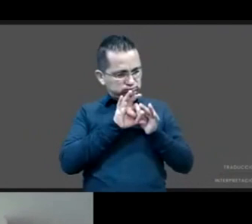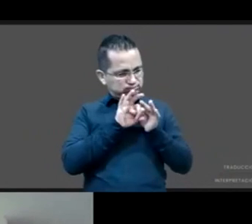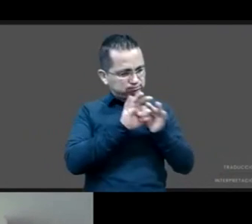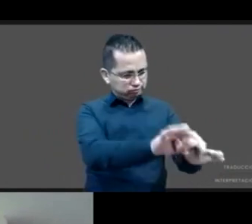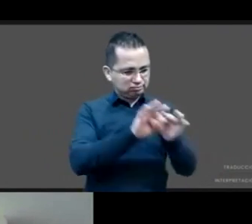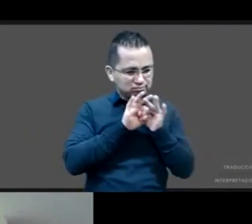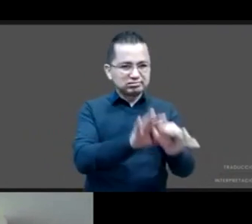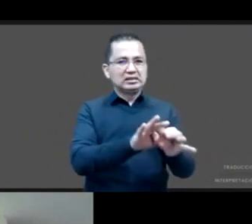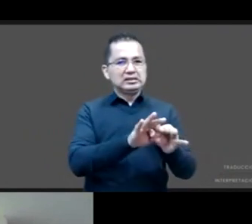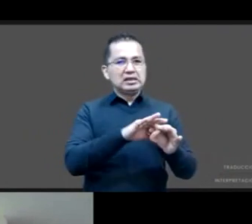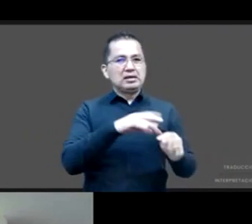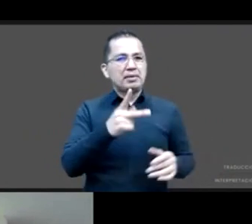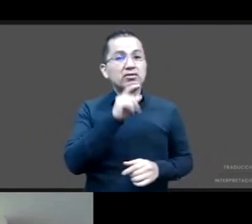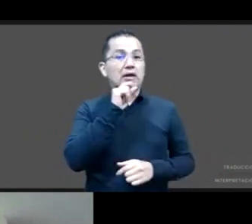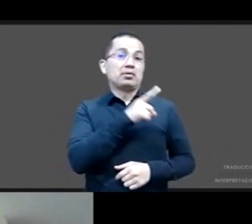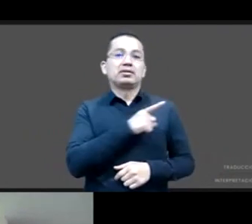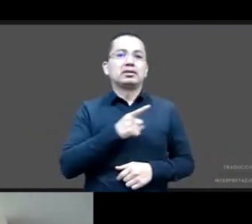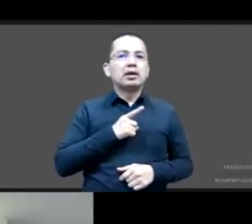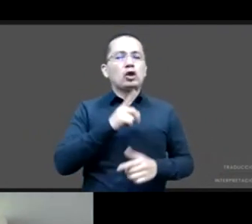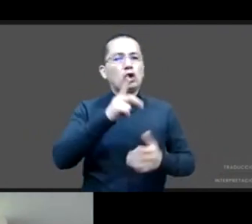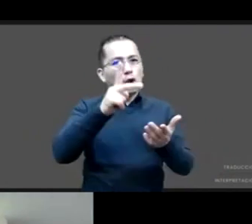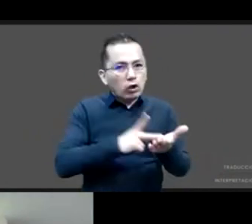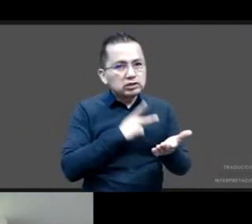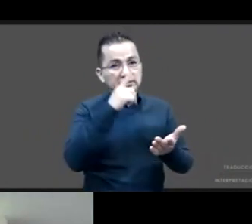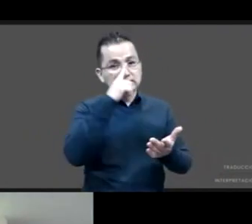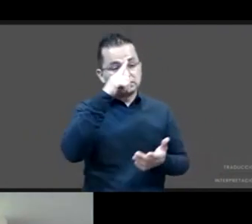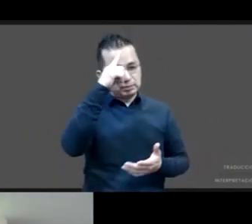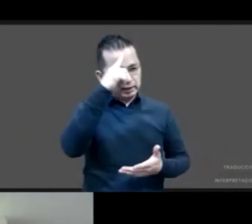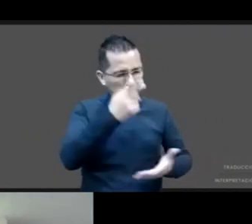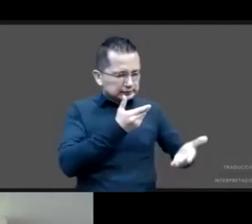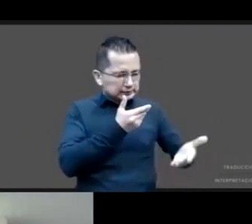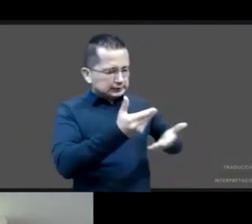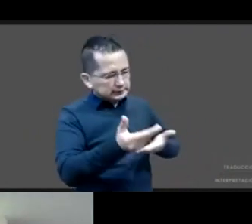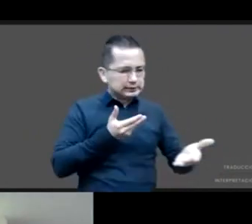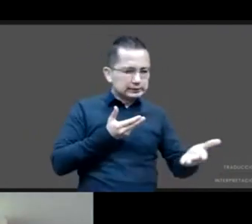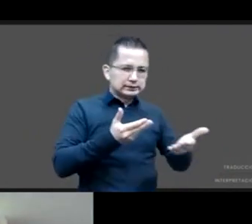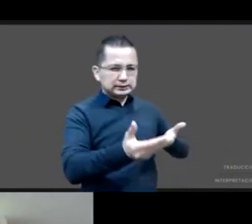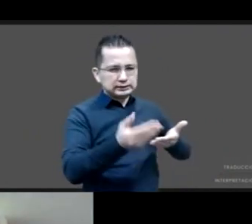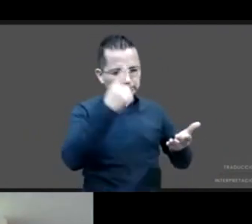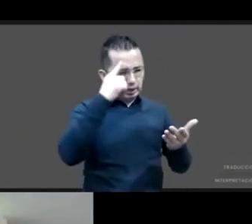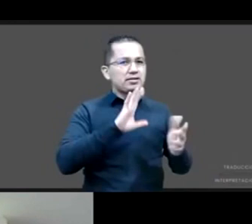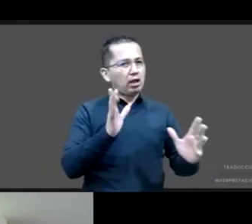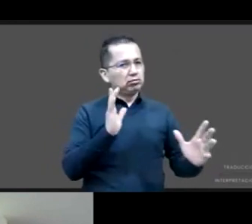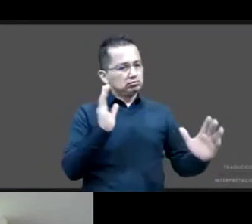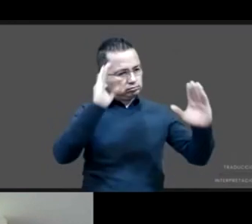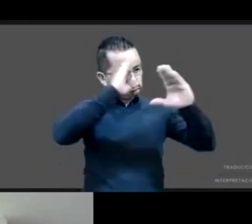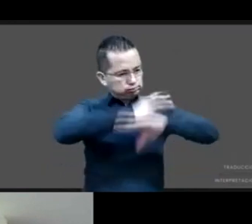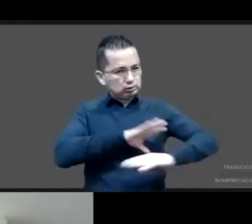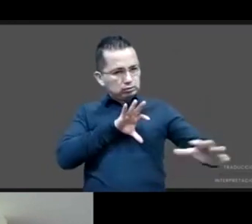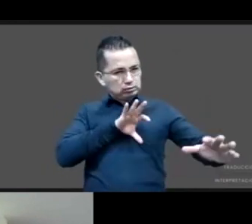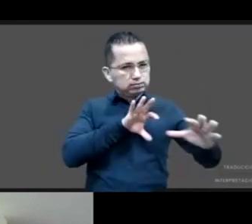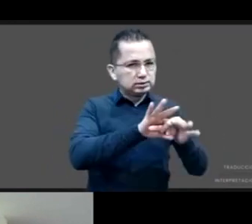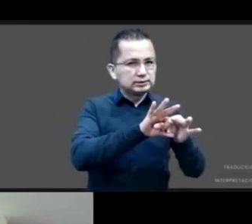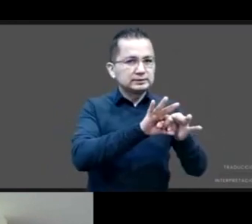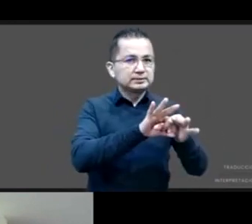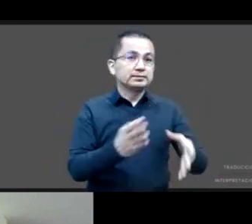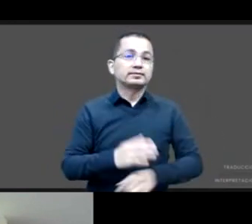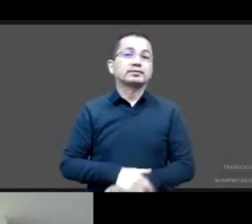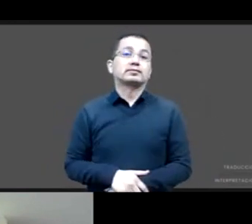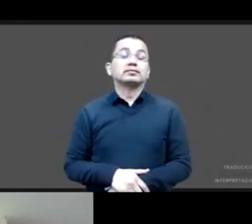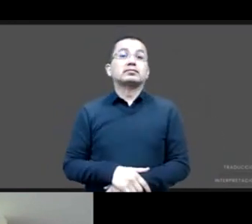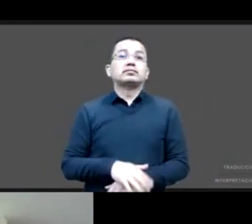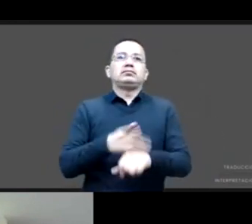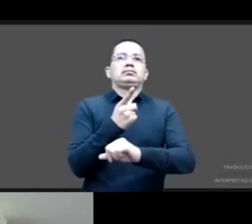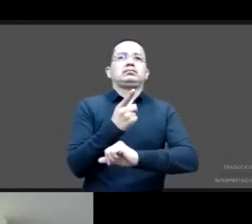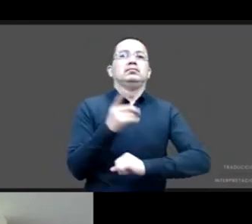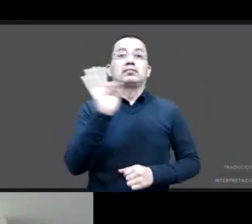a los jóvenes es algo que se me hace como de vital importancia porque si no logramos hacer